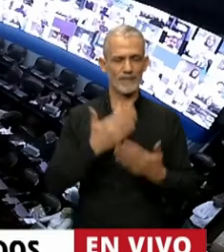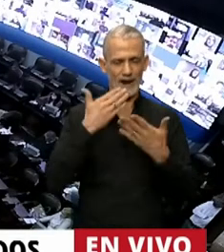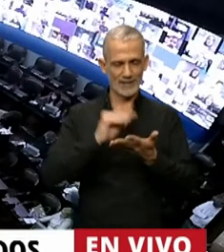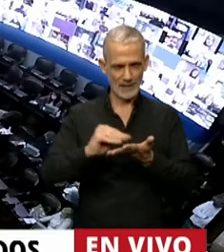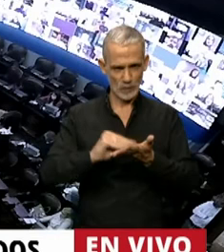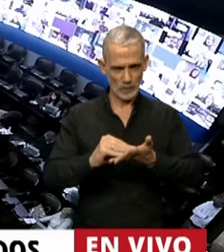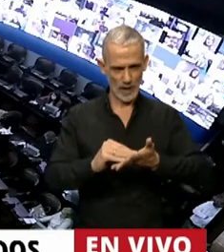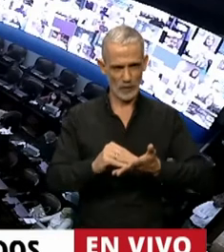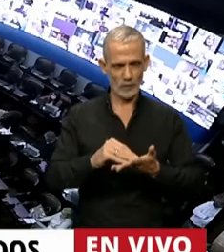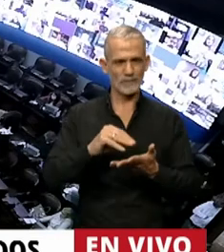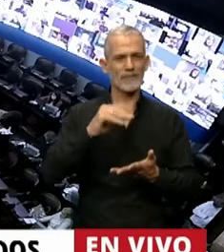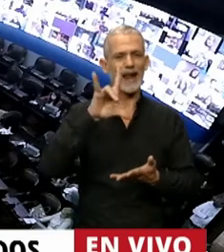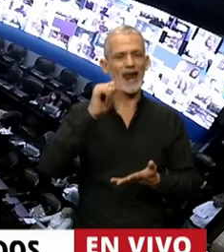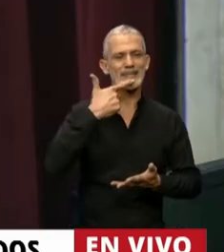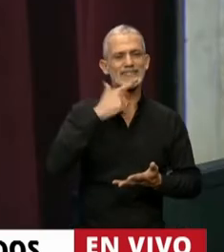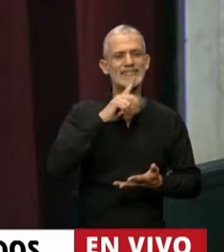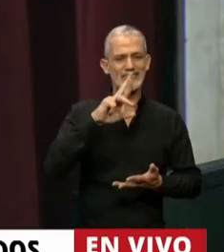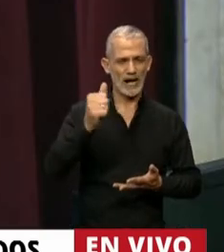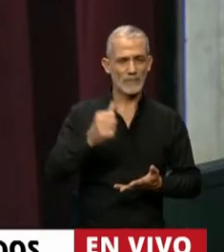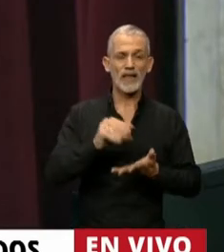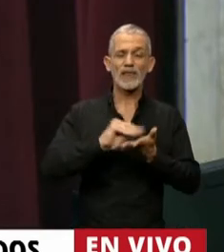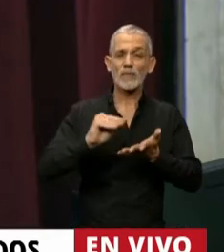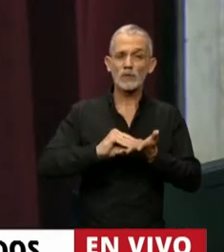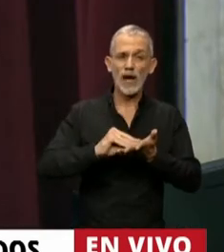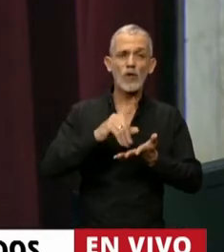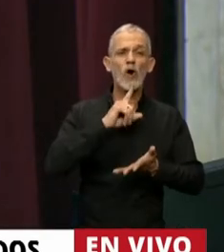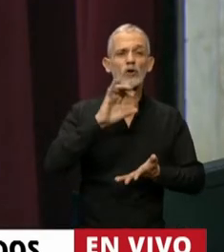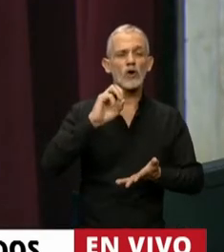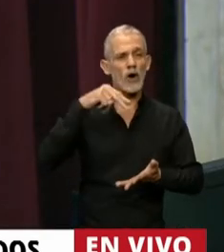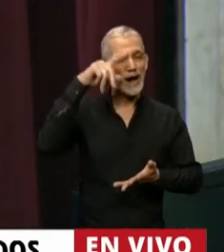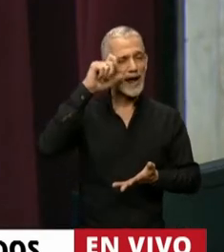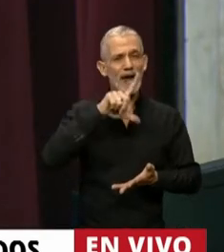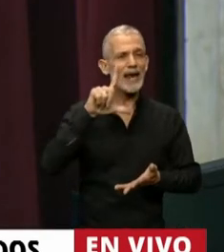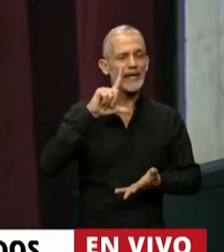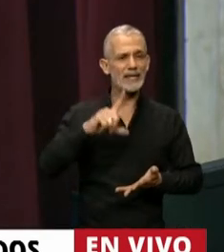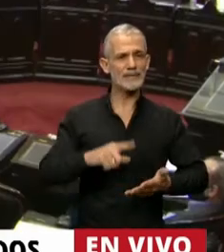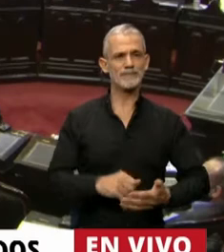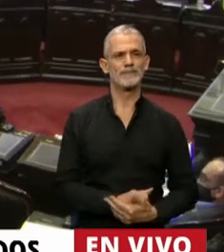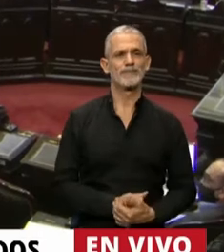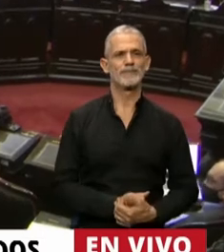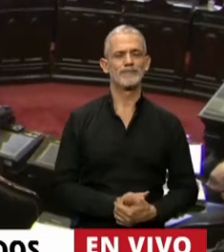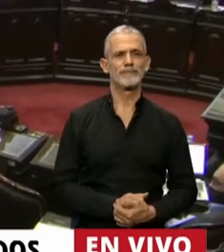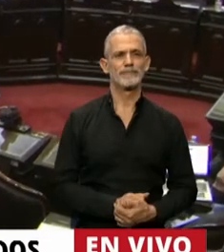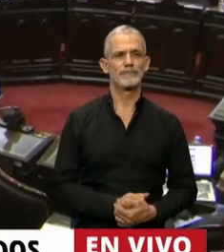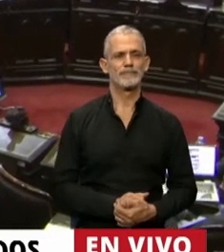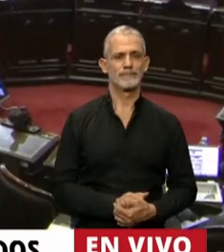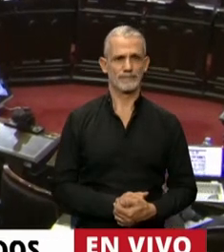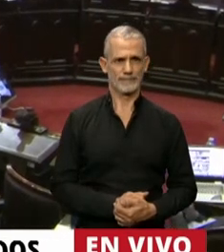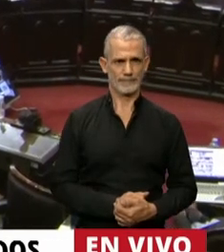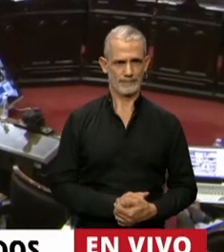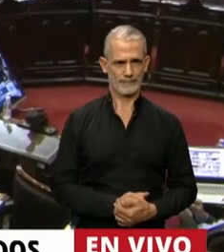Gracias, diputado Suárez Lastra. Diputado Pablo Gabriel Tonelli, el sentido de su voto.